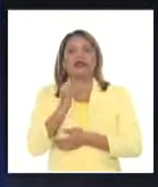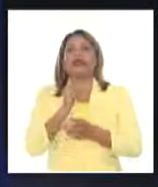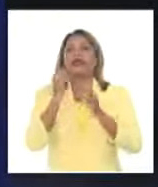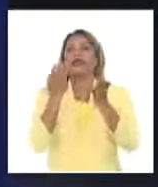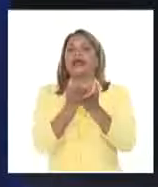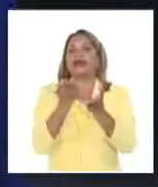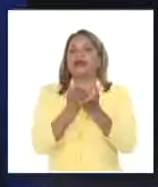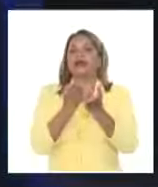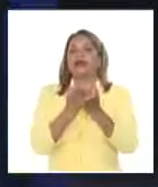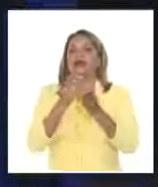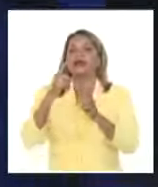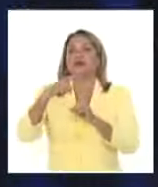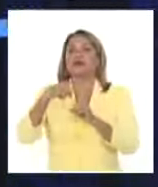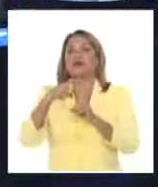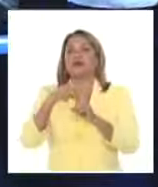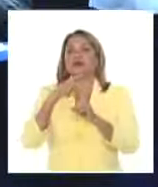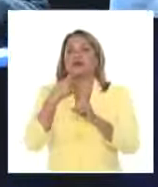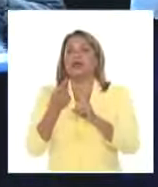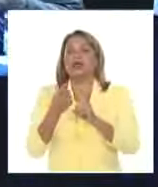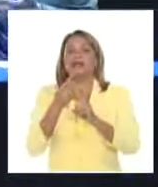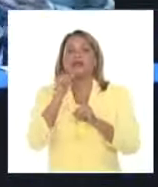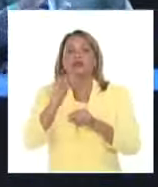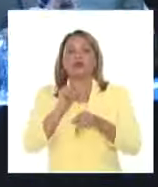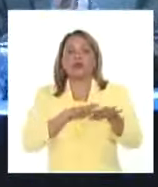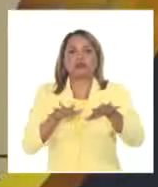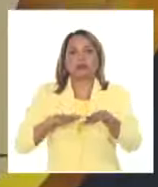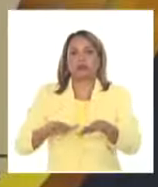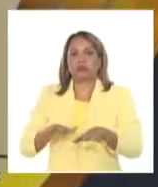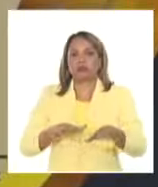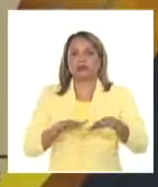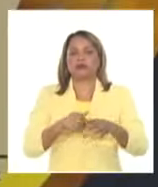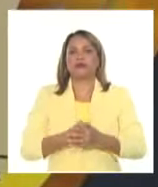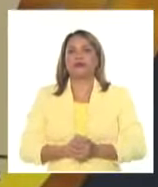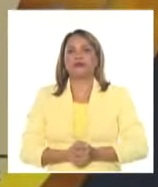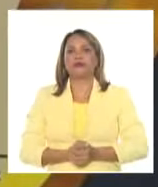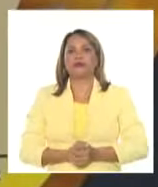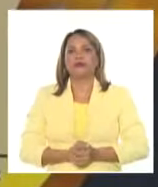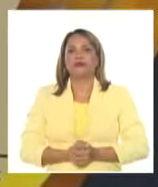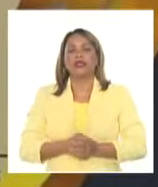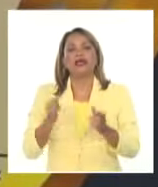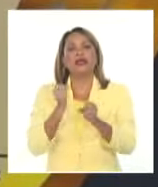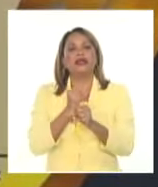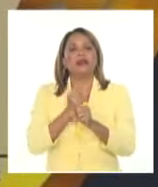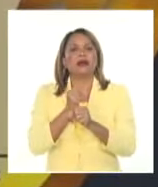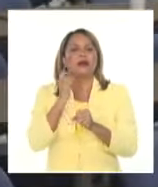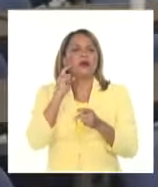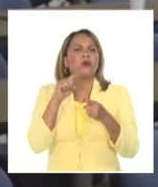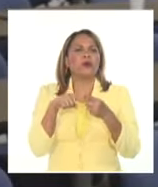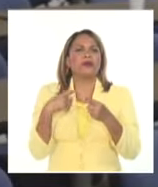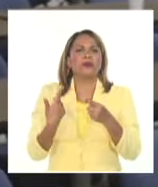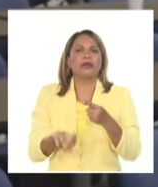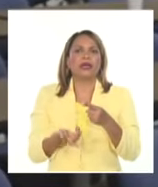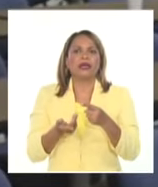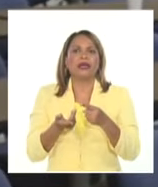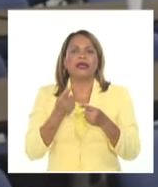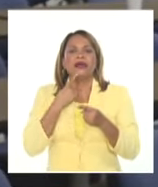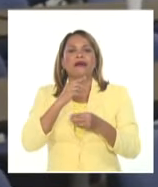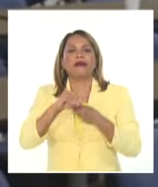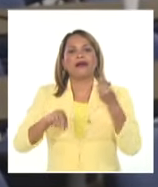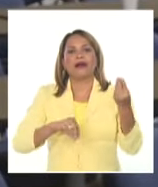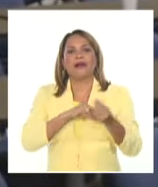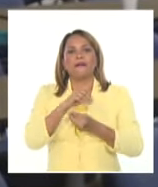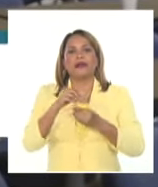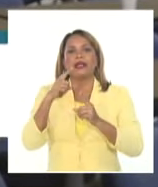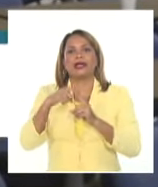titulado Cognición social en epilepsias locales. La relevancia de este trabajo radica básicamente en la modificación de la